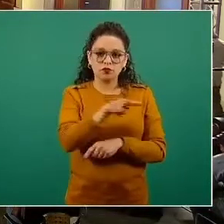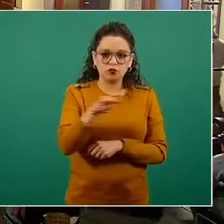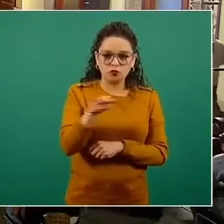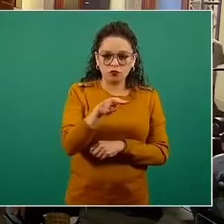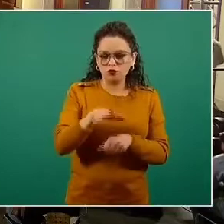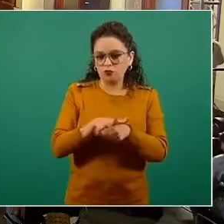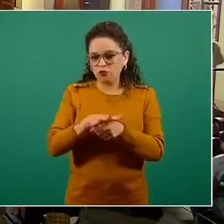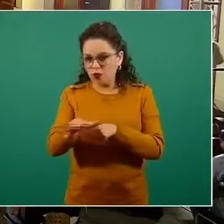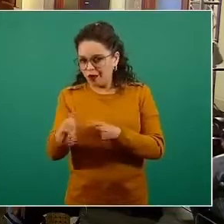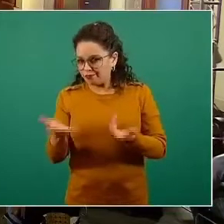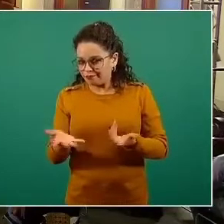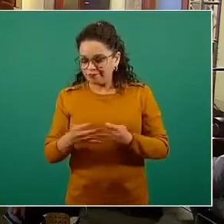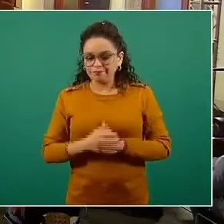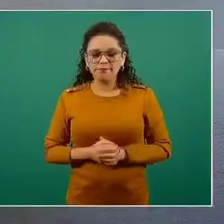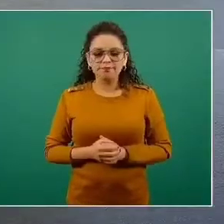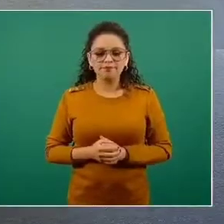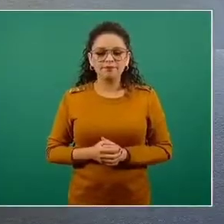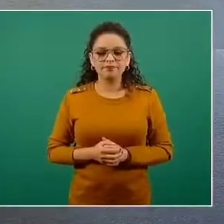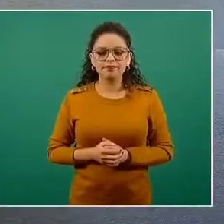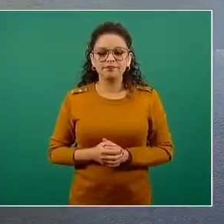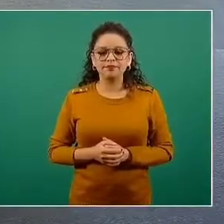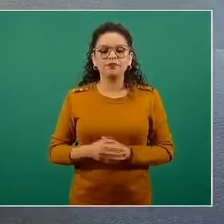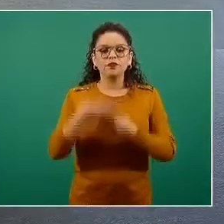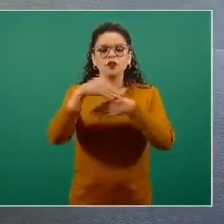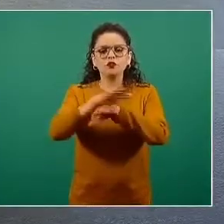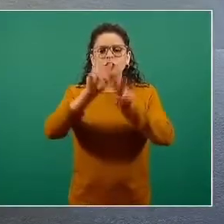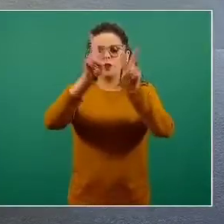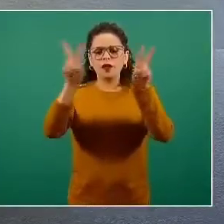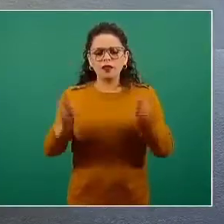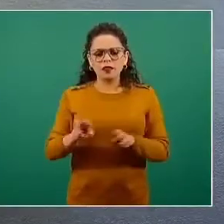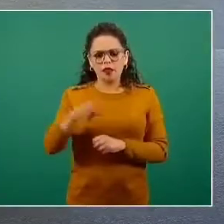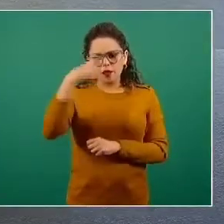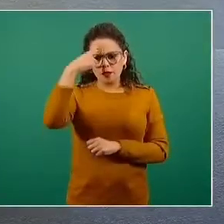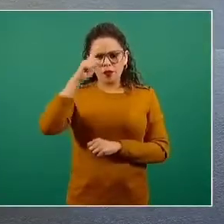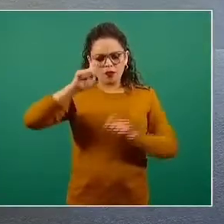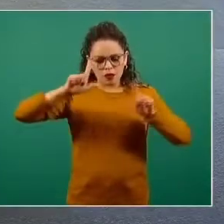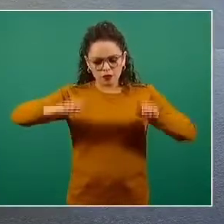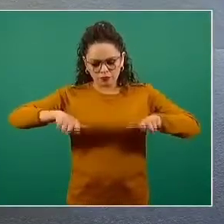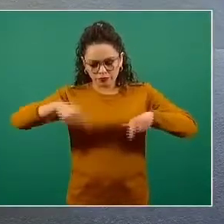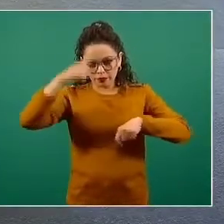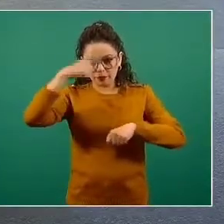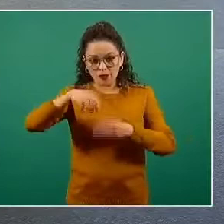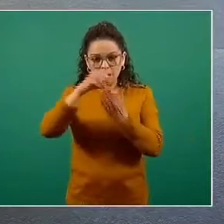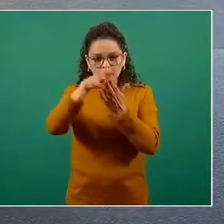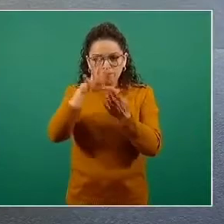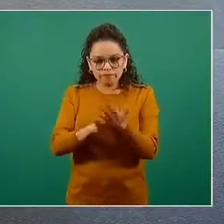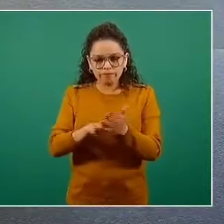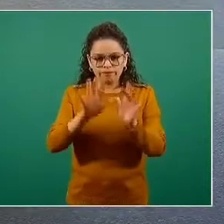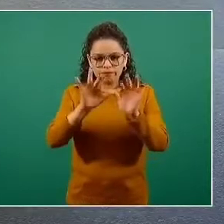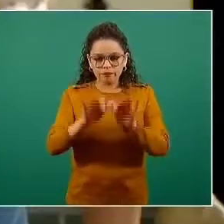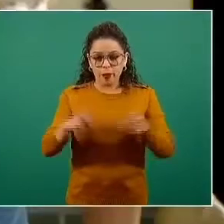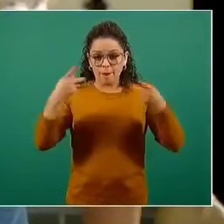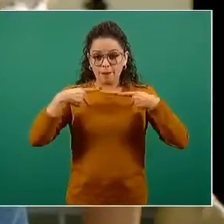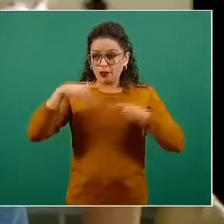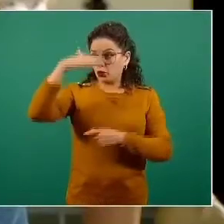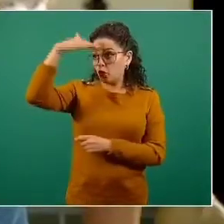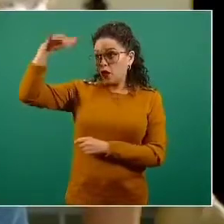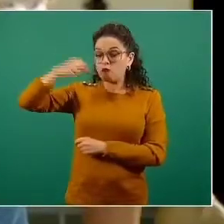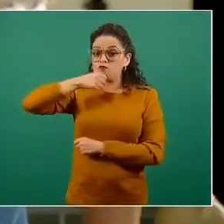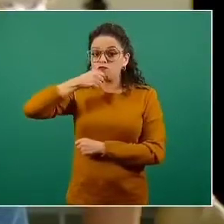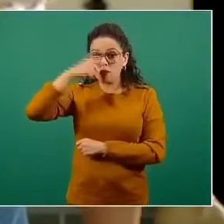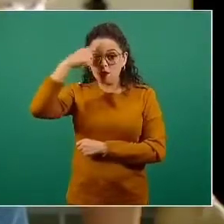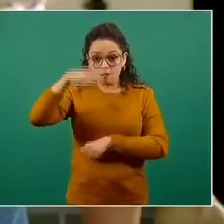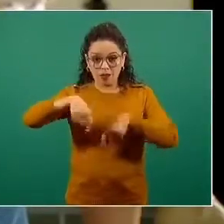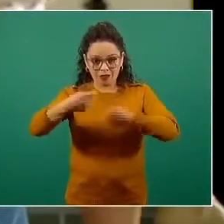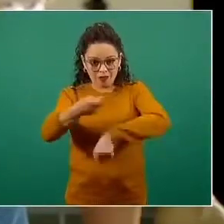otra. Doctor, sobre el tema de la página para el preregistro de los adultos mayores, ante esta saturación,